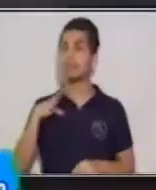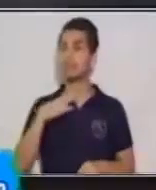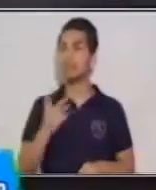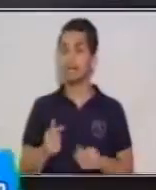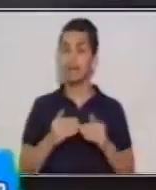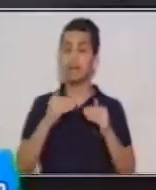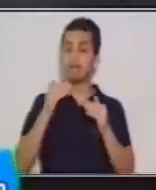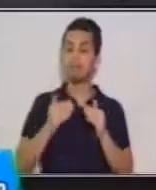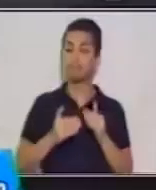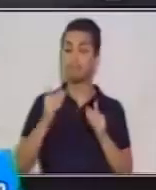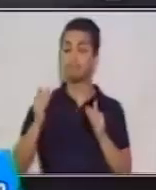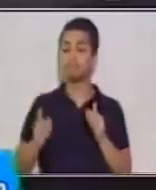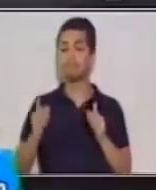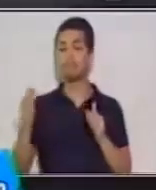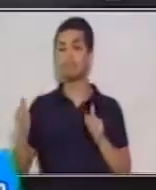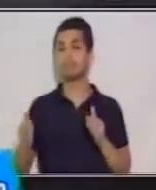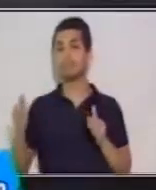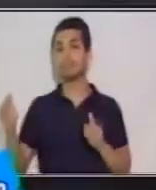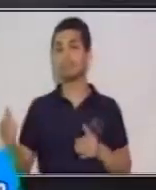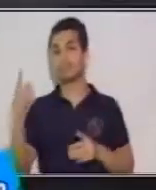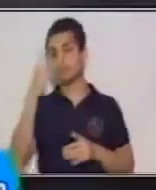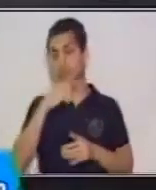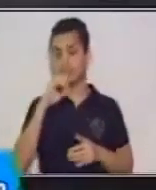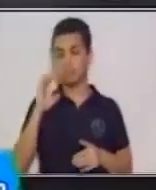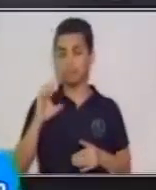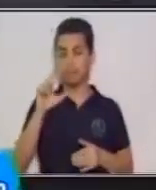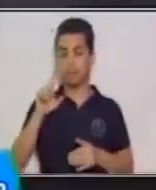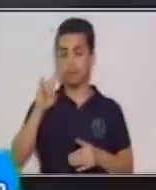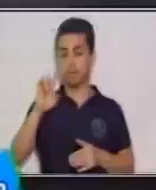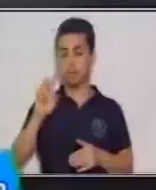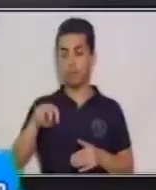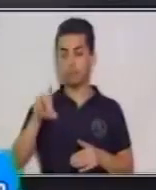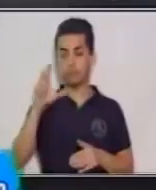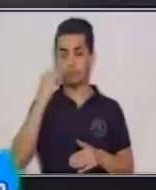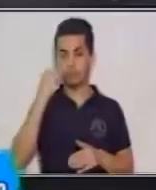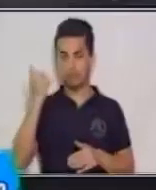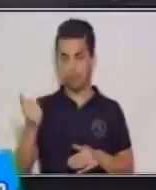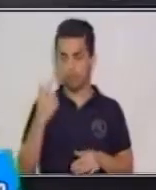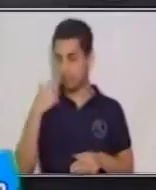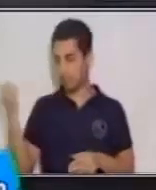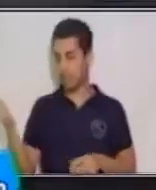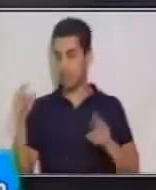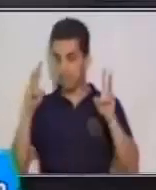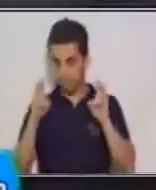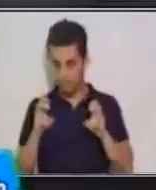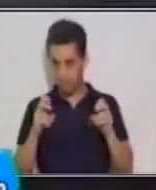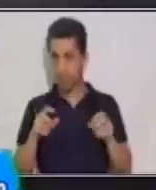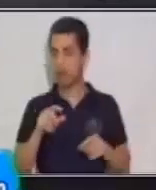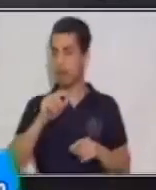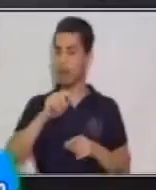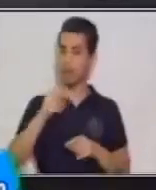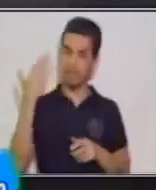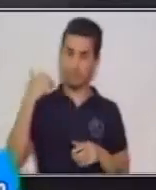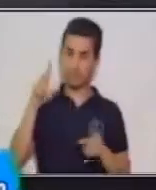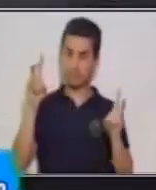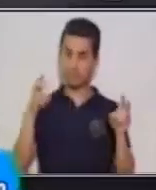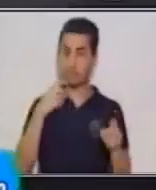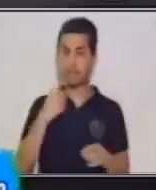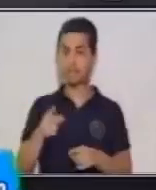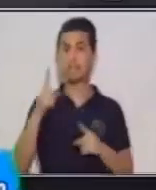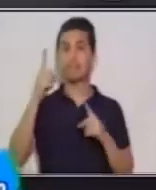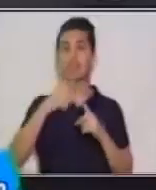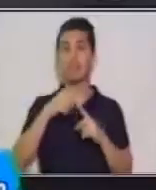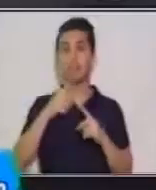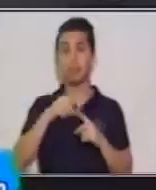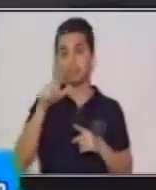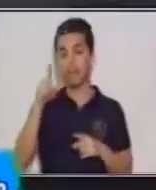una secuencia. Por ejemplo, este tema y el tema anterior de los tipos de lectura son